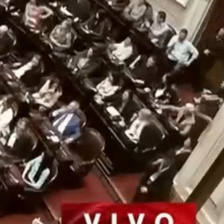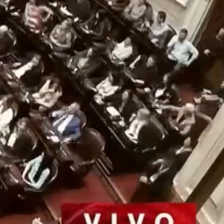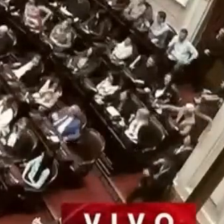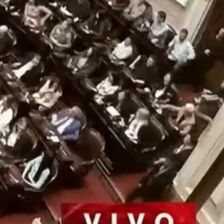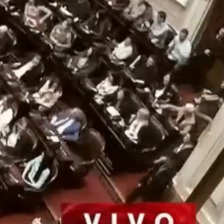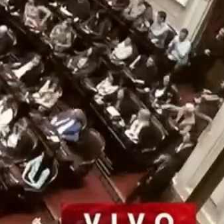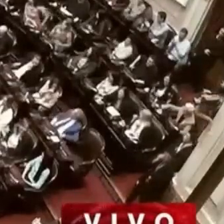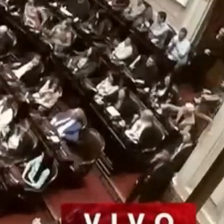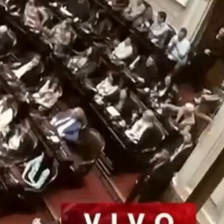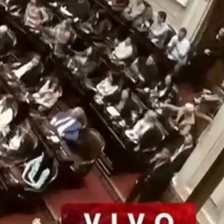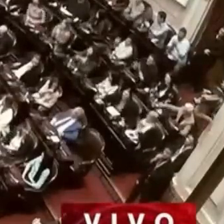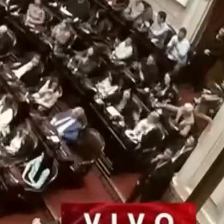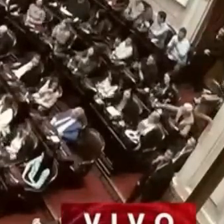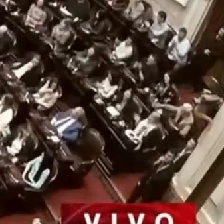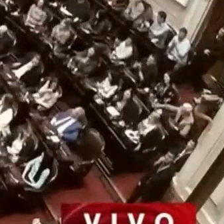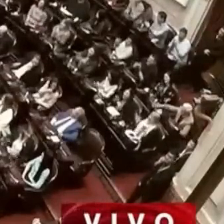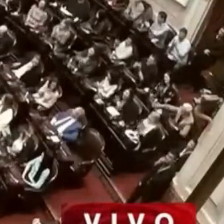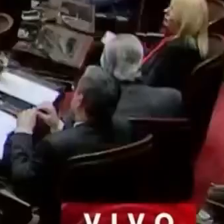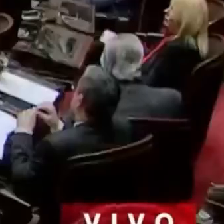Gracias.